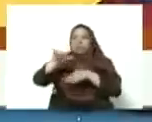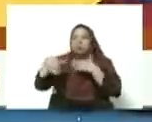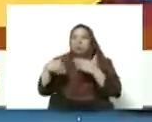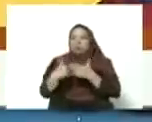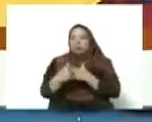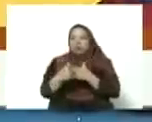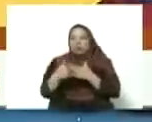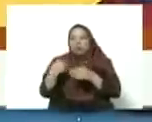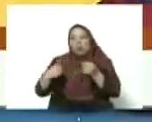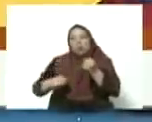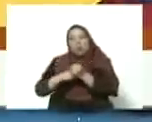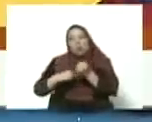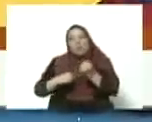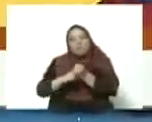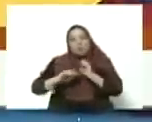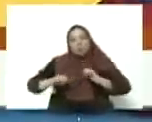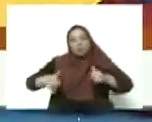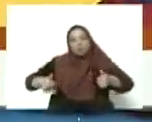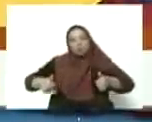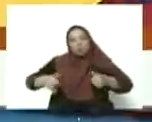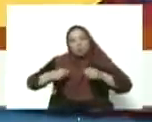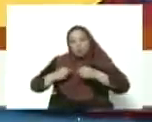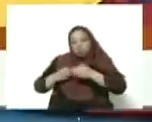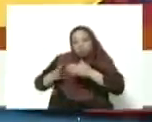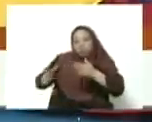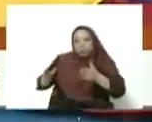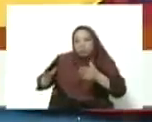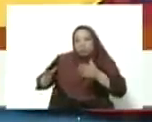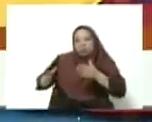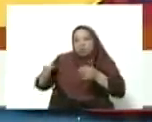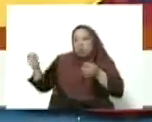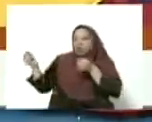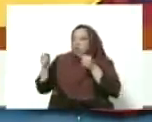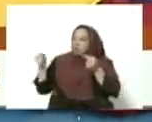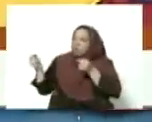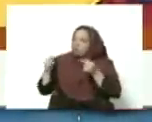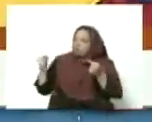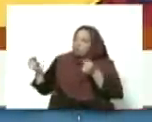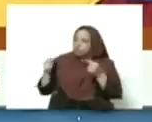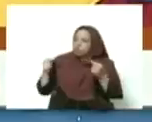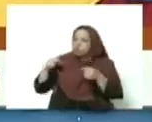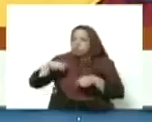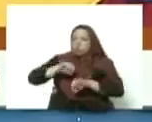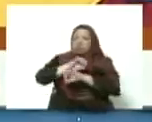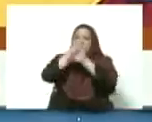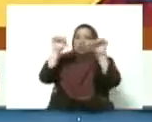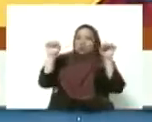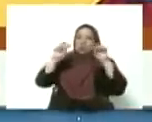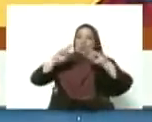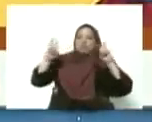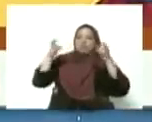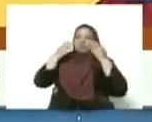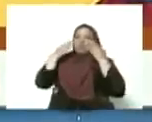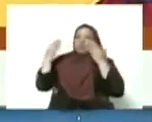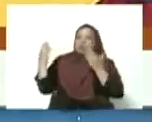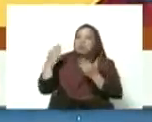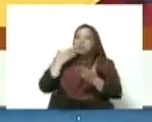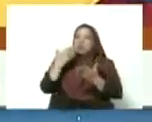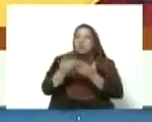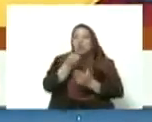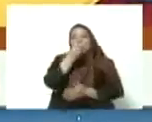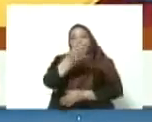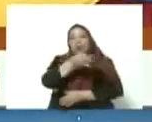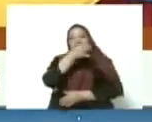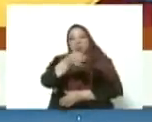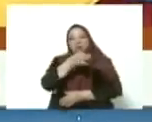las líneas de apertura, como lo estableció en su línea discursiva generada esta mañana en su Twitter. Así que bueno, buenas tardes